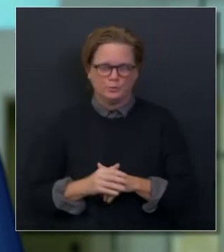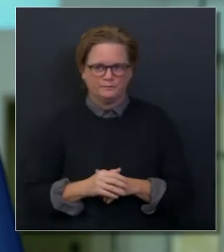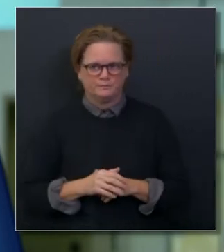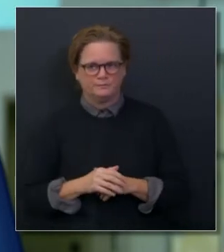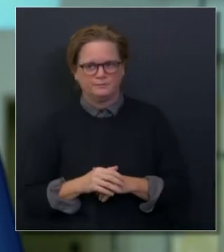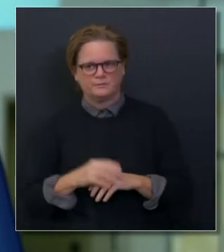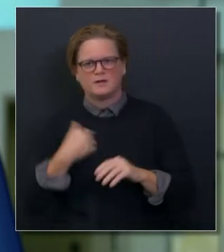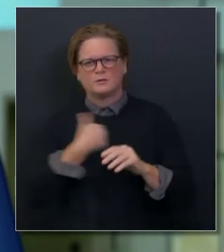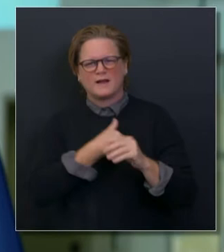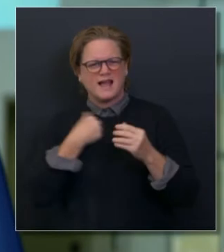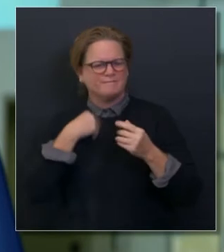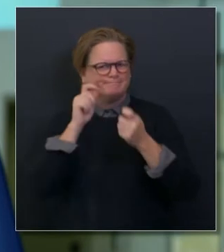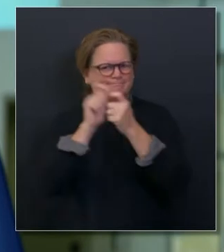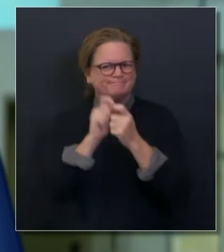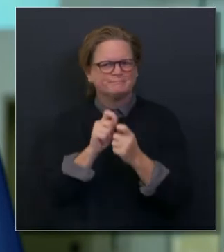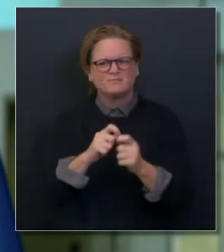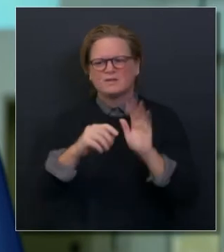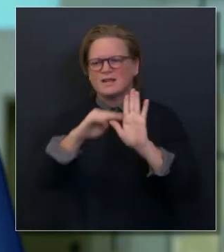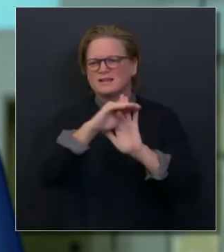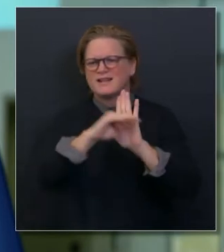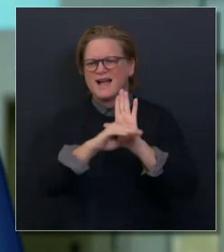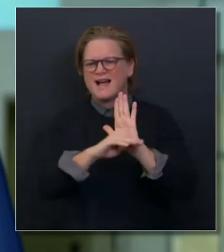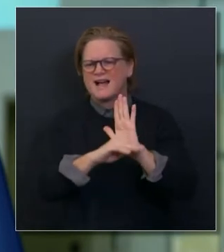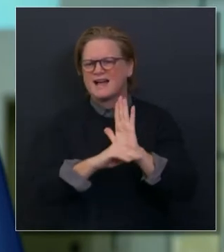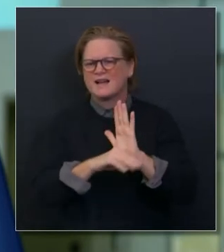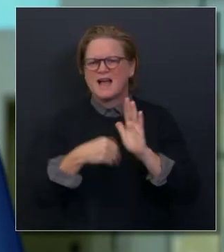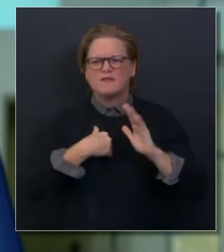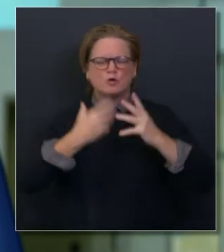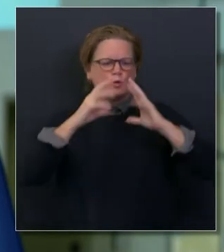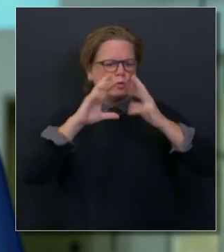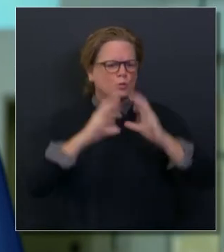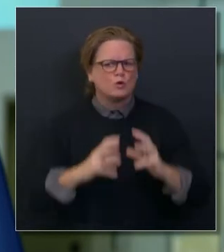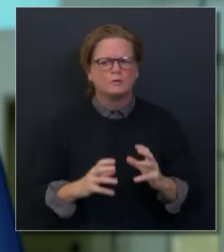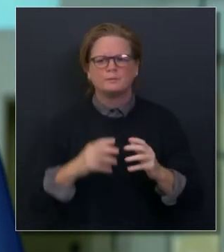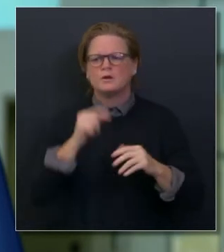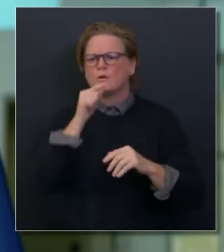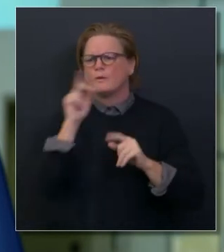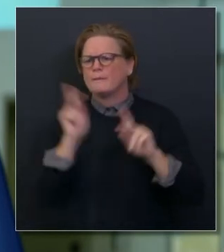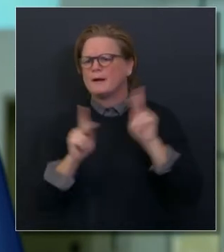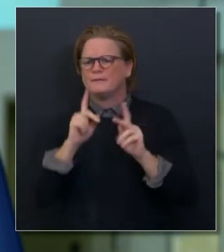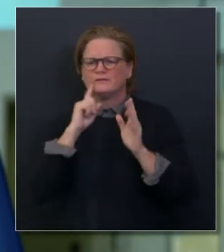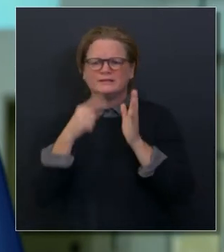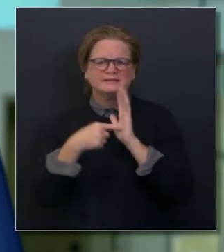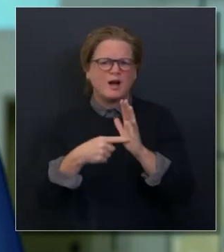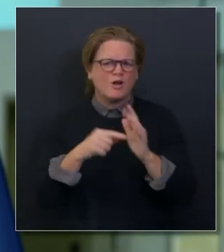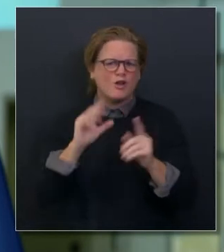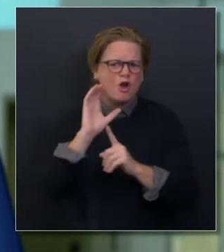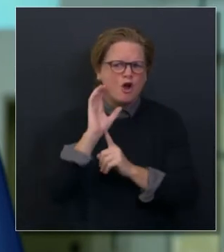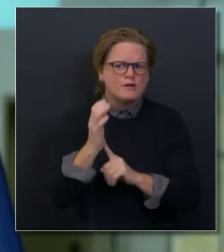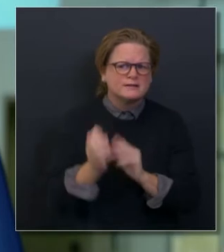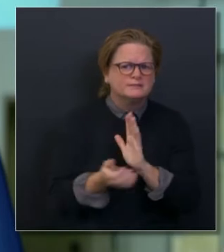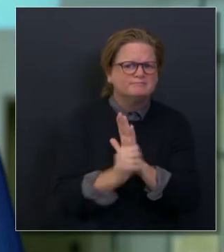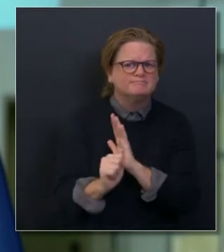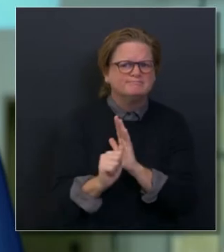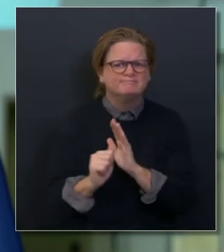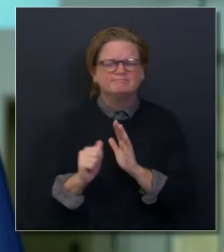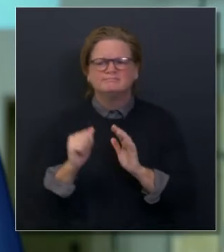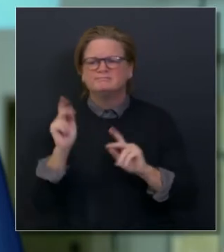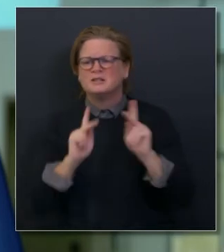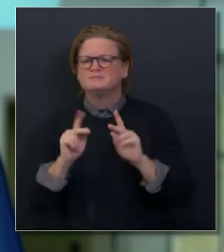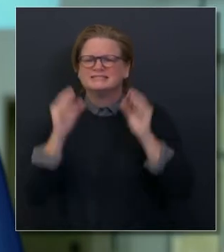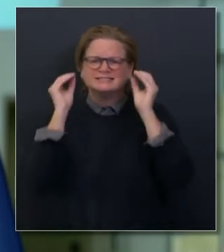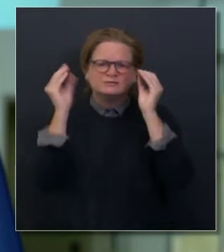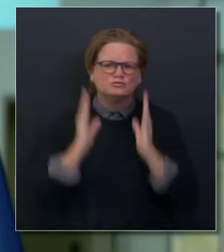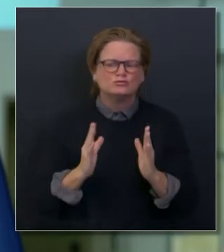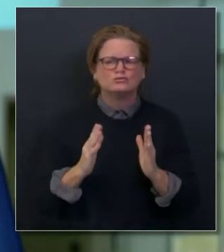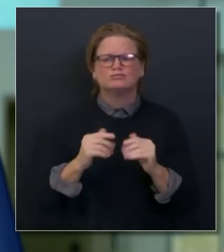California, de todas razas y etnicidades, conscientes del pasado en relación a retos, competencia cultural y mensajeros